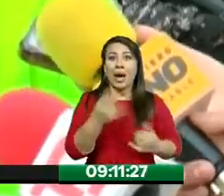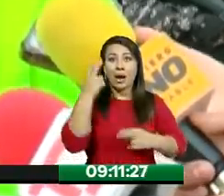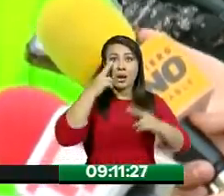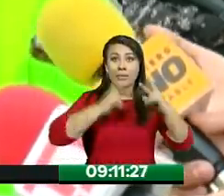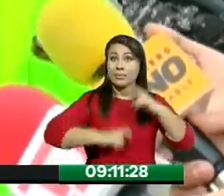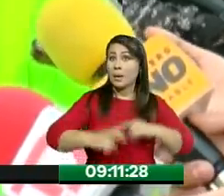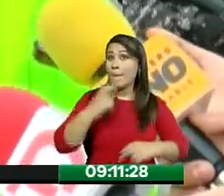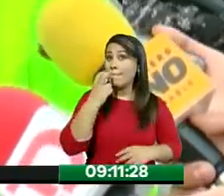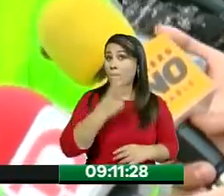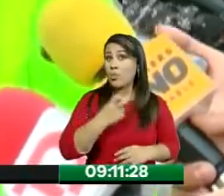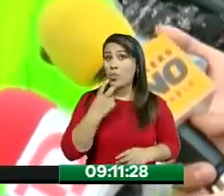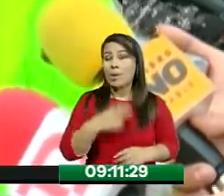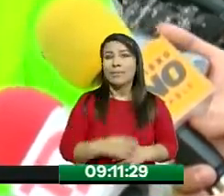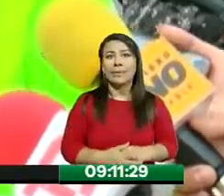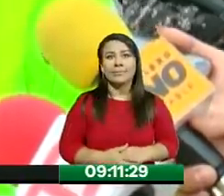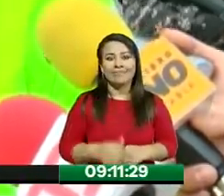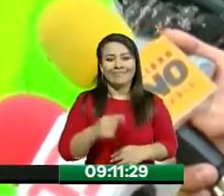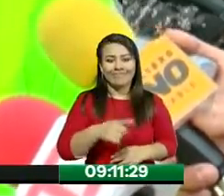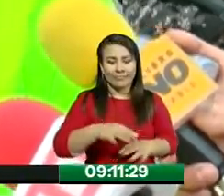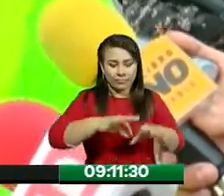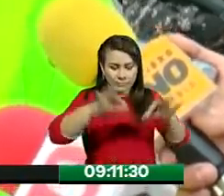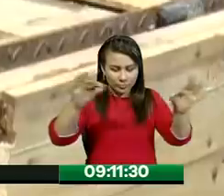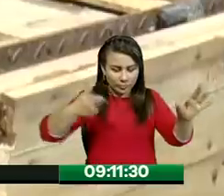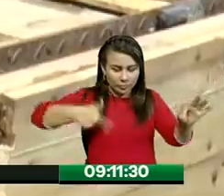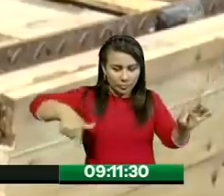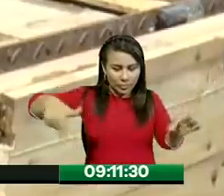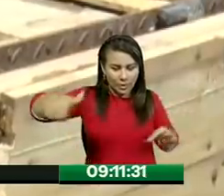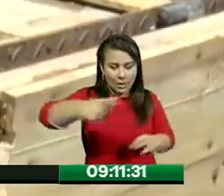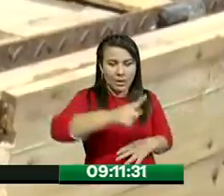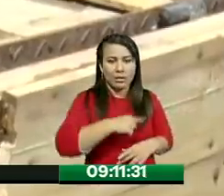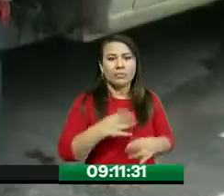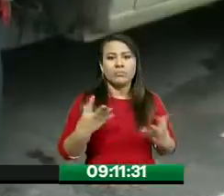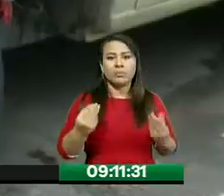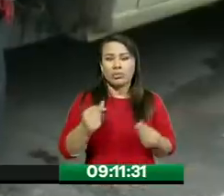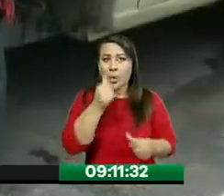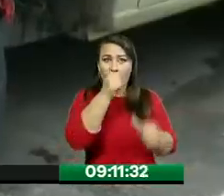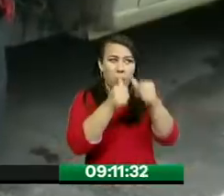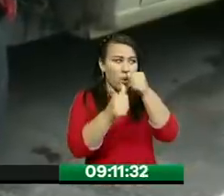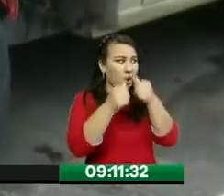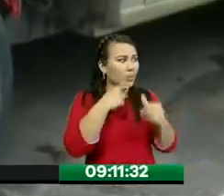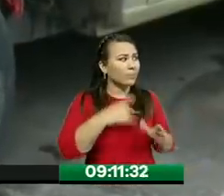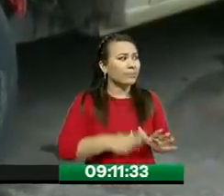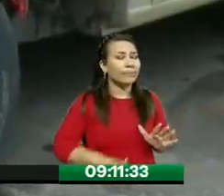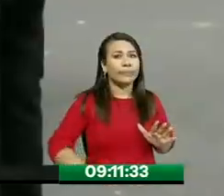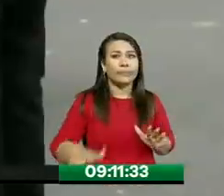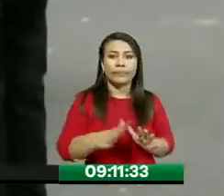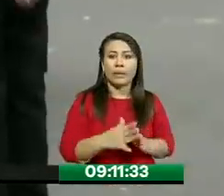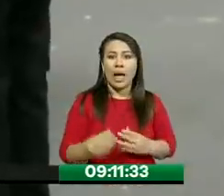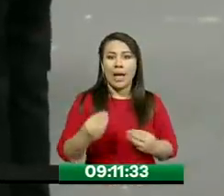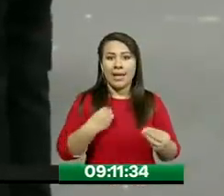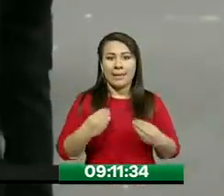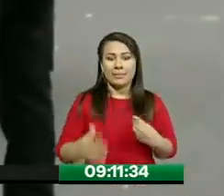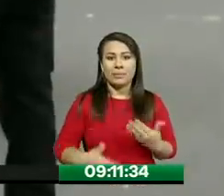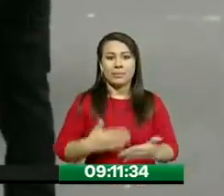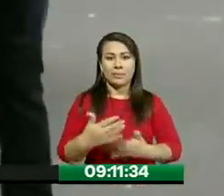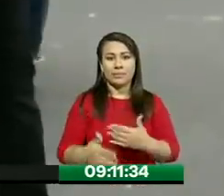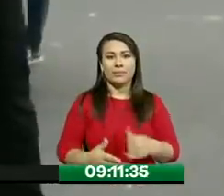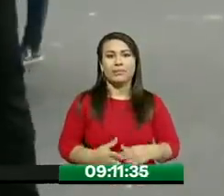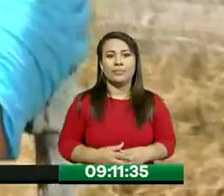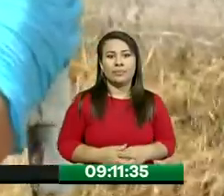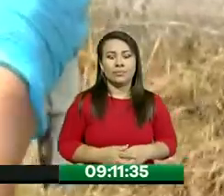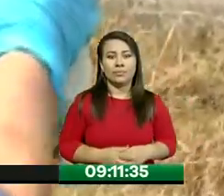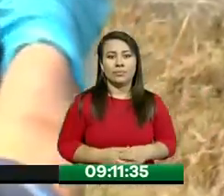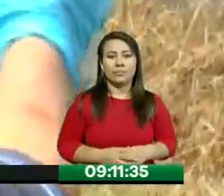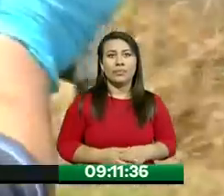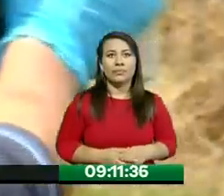que esta situación se da todos los días. ¿Por qué? ¿Qué ocurre? Lo estamos observando en nuestras imágenes, como se dan cuenta, acá